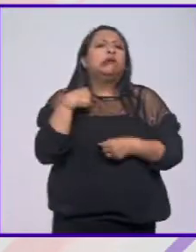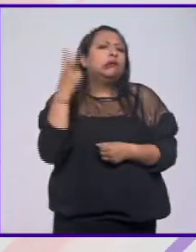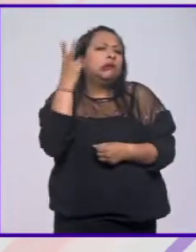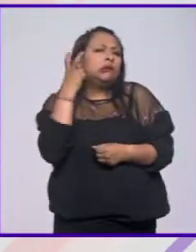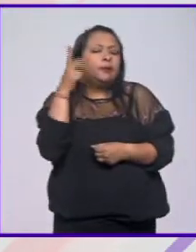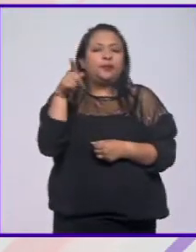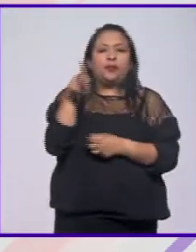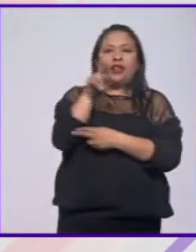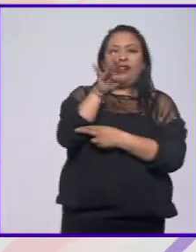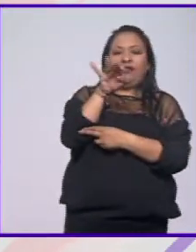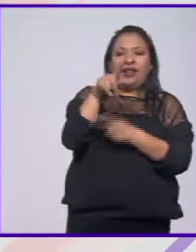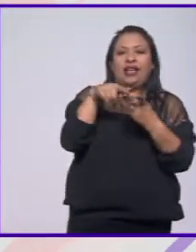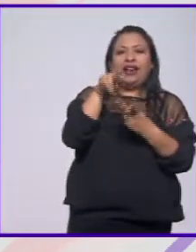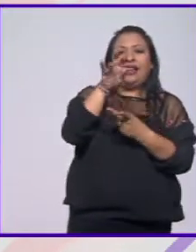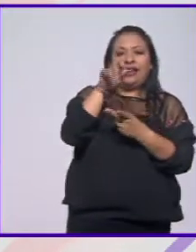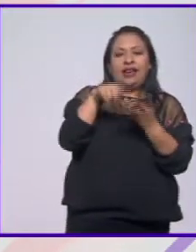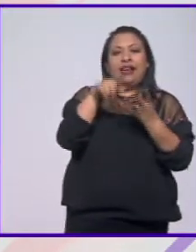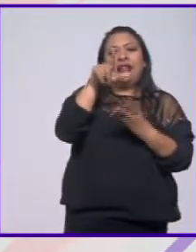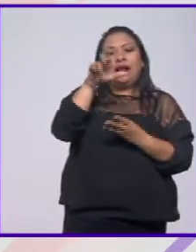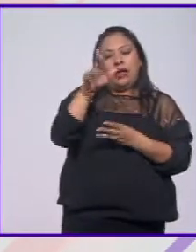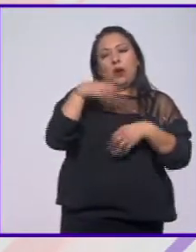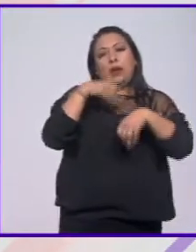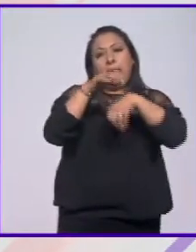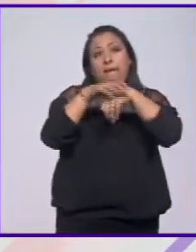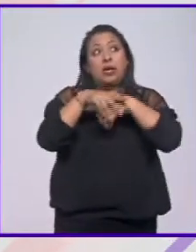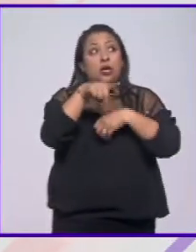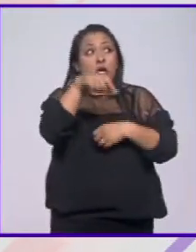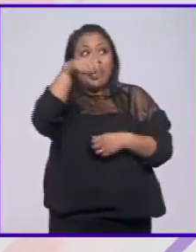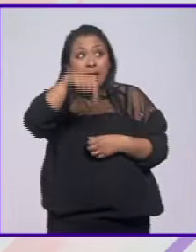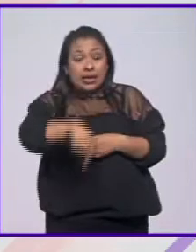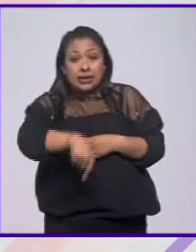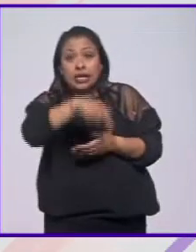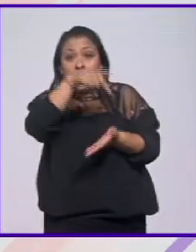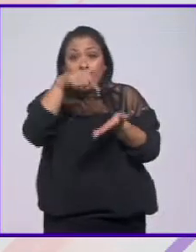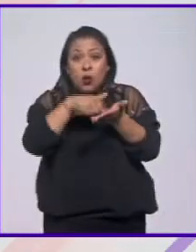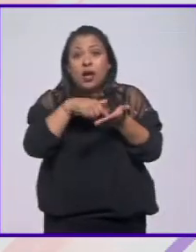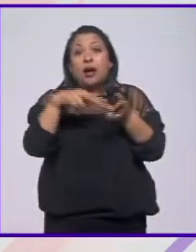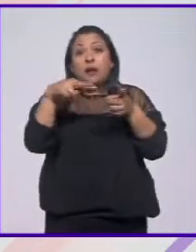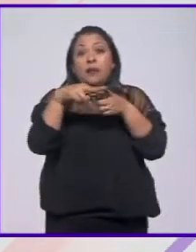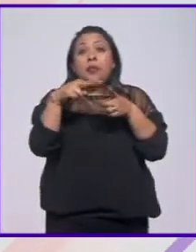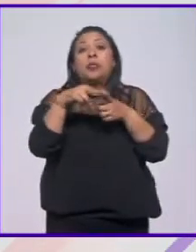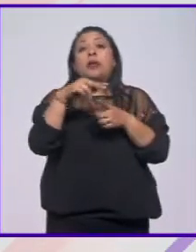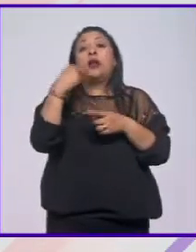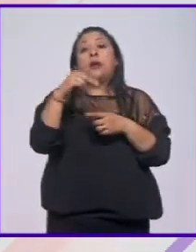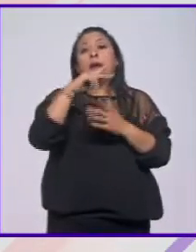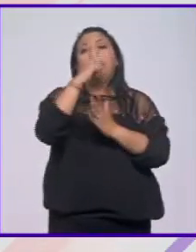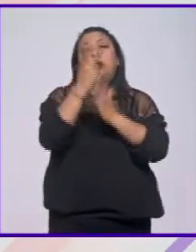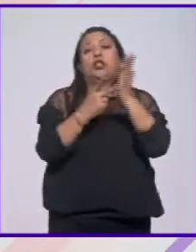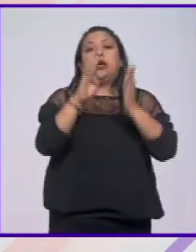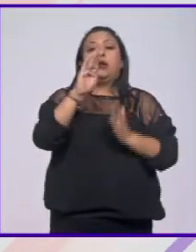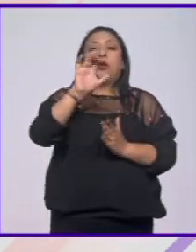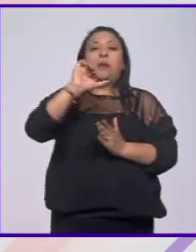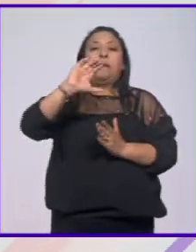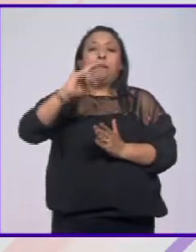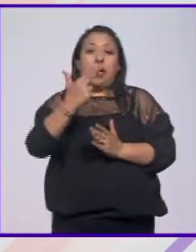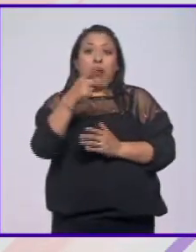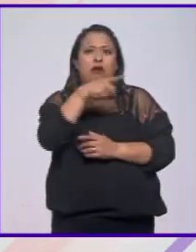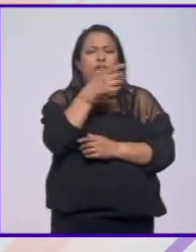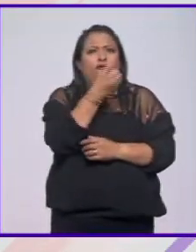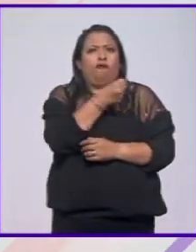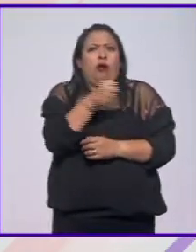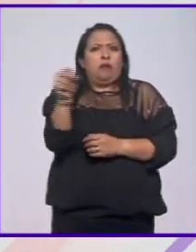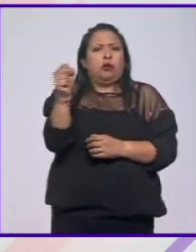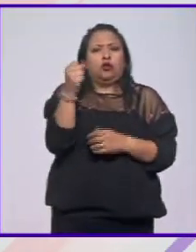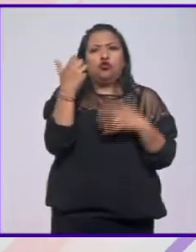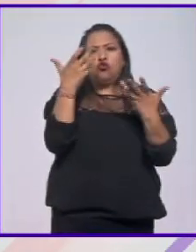Rafael, Karen, Laura, amigos, lo que vamos a escuchar aquí en la Plaza de la República es algo que se llama el Proyecto Bach. Yo-Yo Ma es famoso